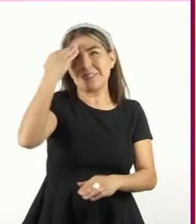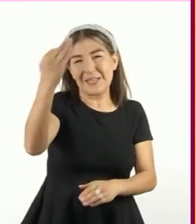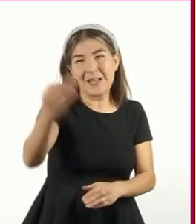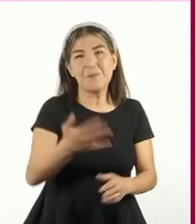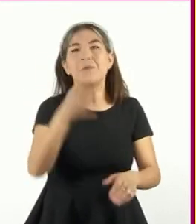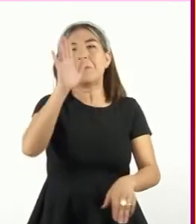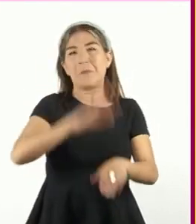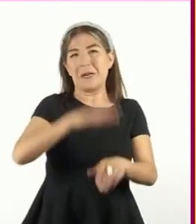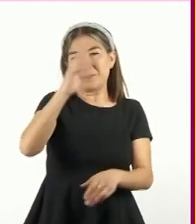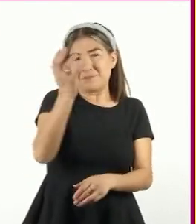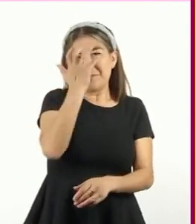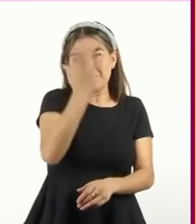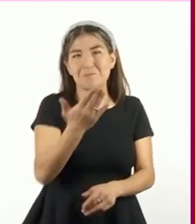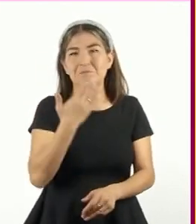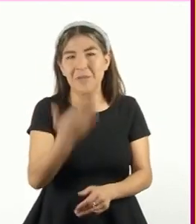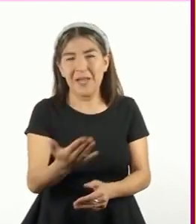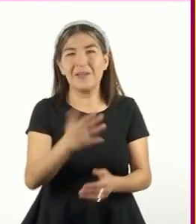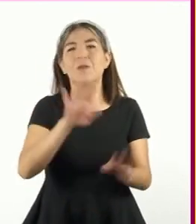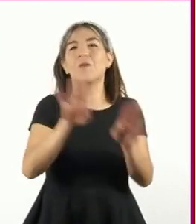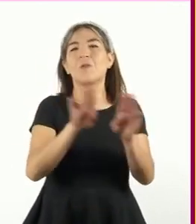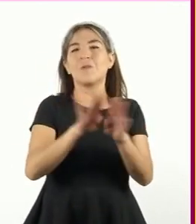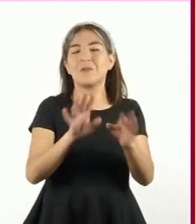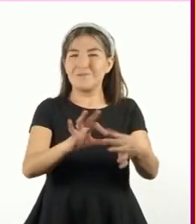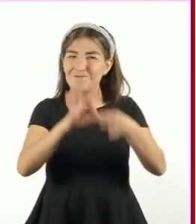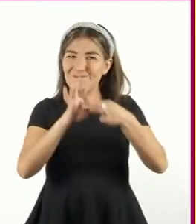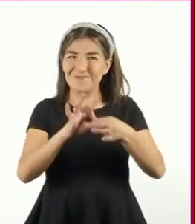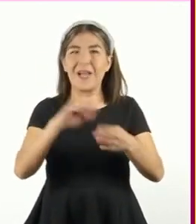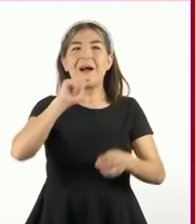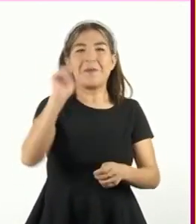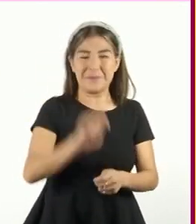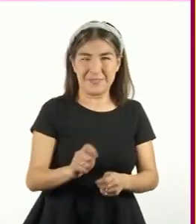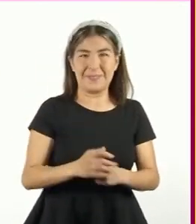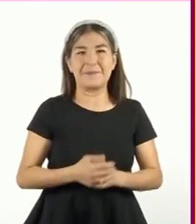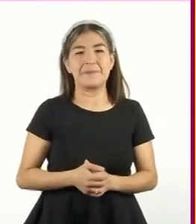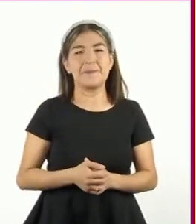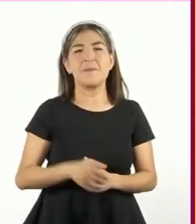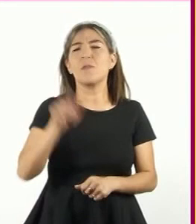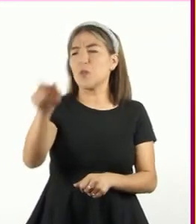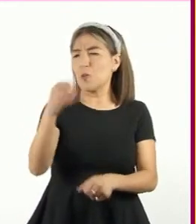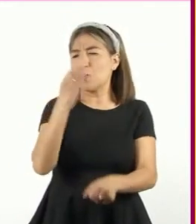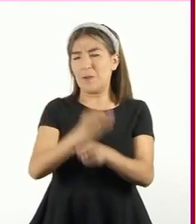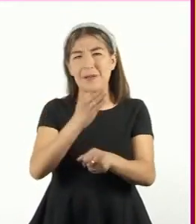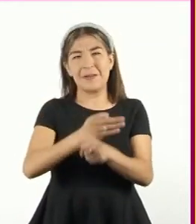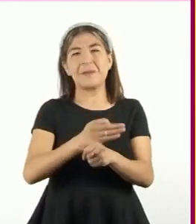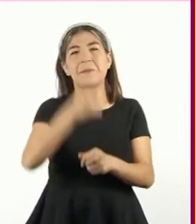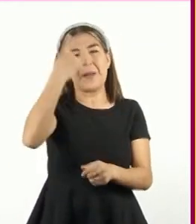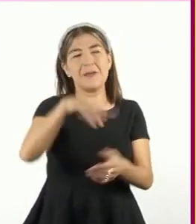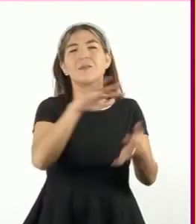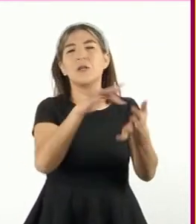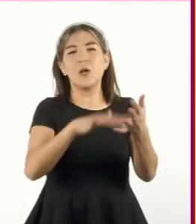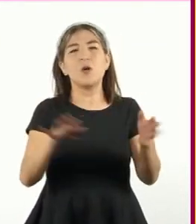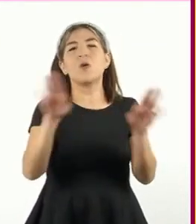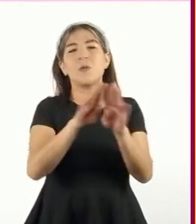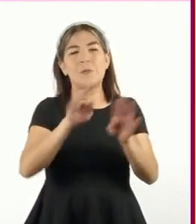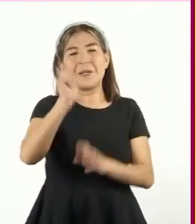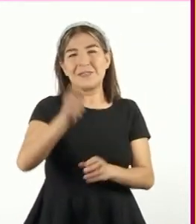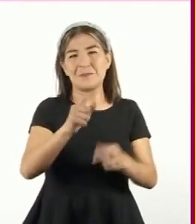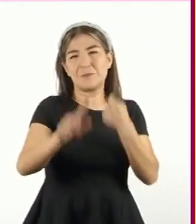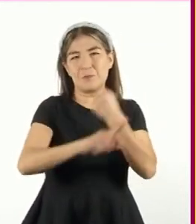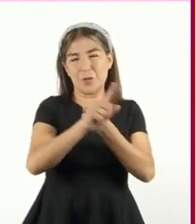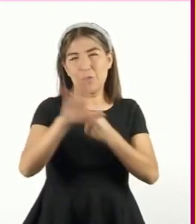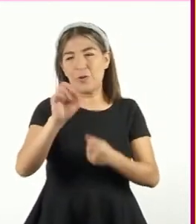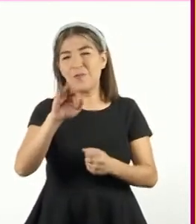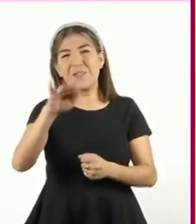más sincera, más leal. ¿Podrías leer un caso más para ejemplificar los conflictos